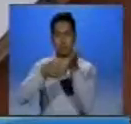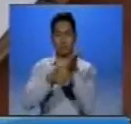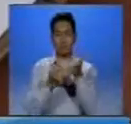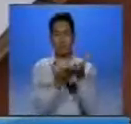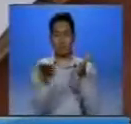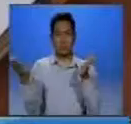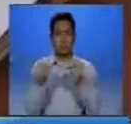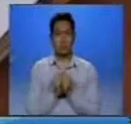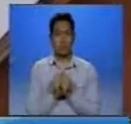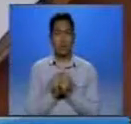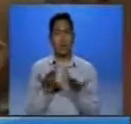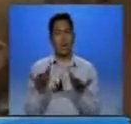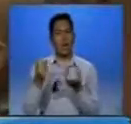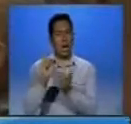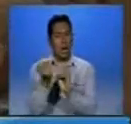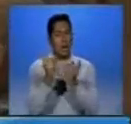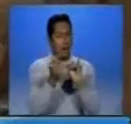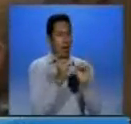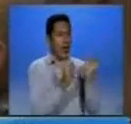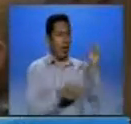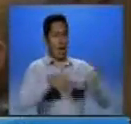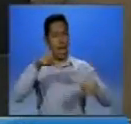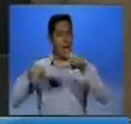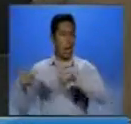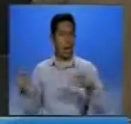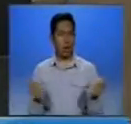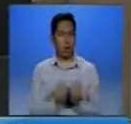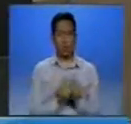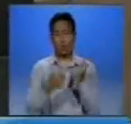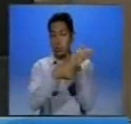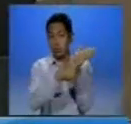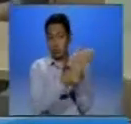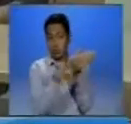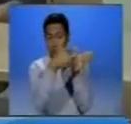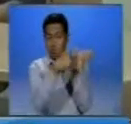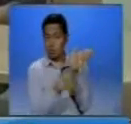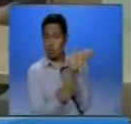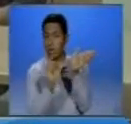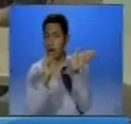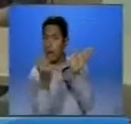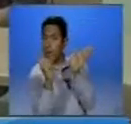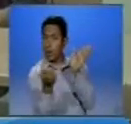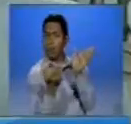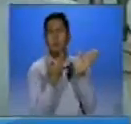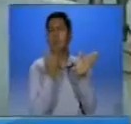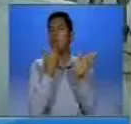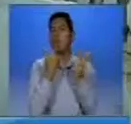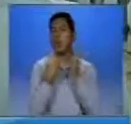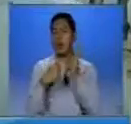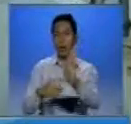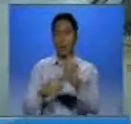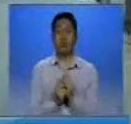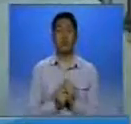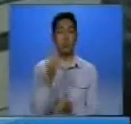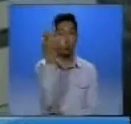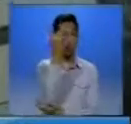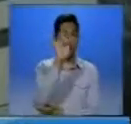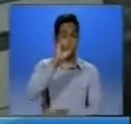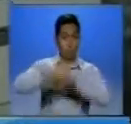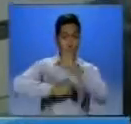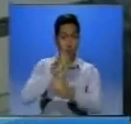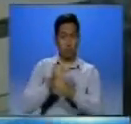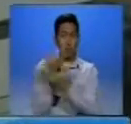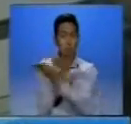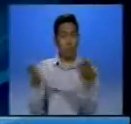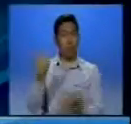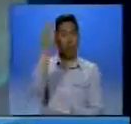borrador figuran algunas modificaciones al contenido de la cédula de identidad. Una de ellas es que a los 18 años la persona tendrá